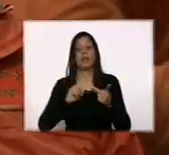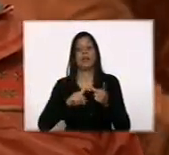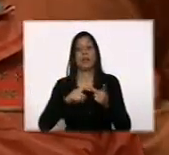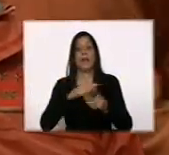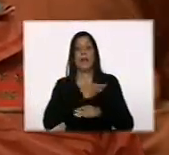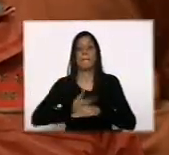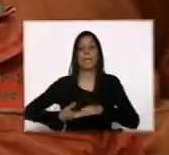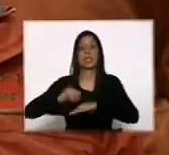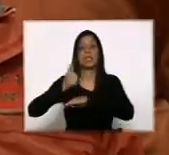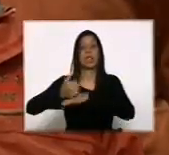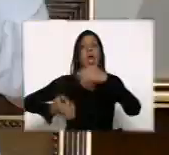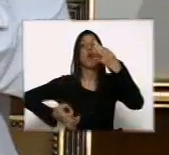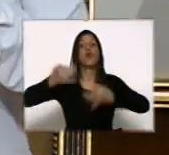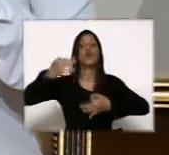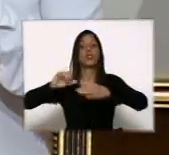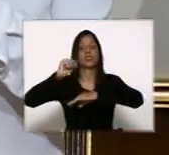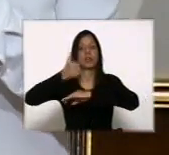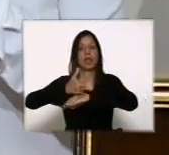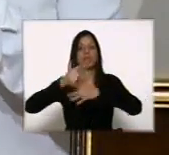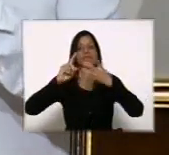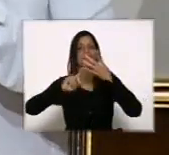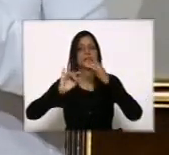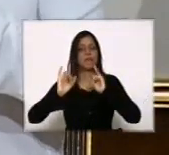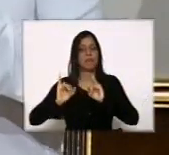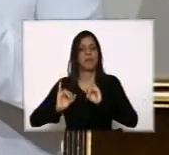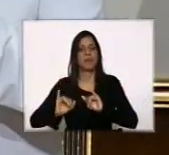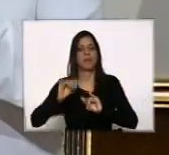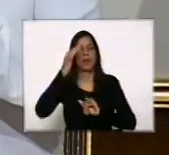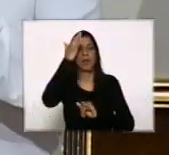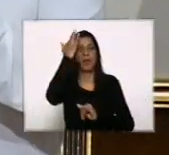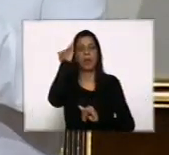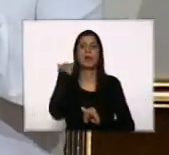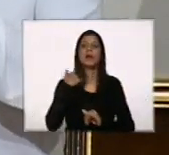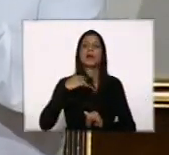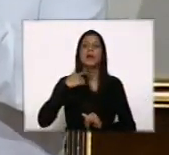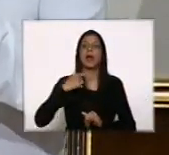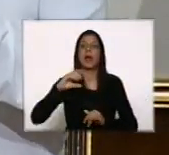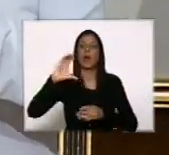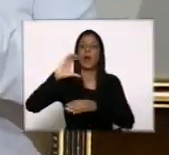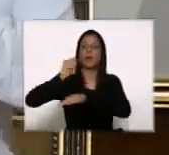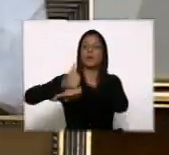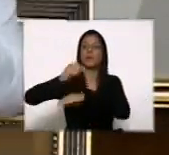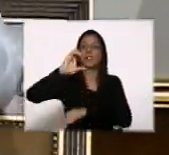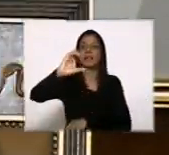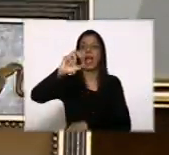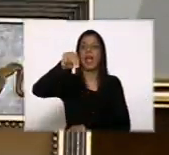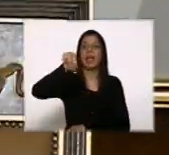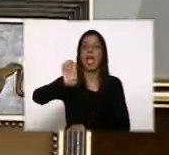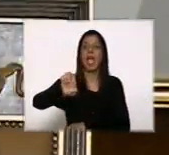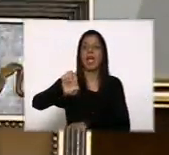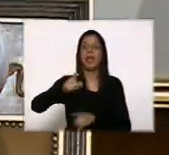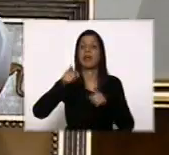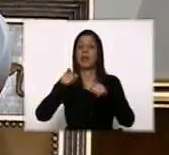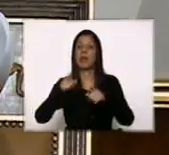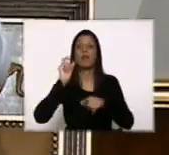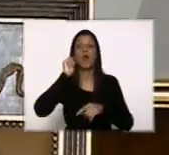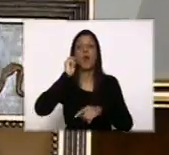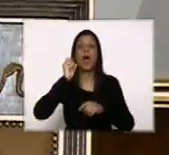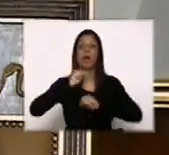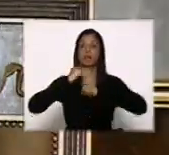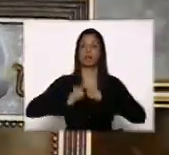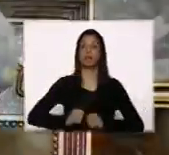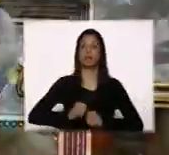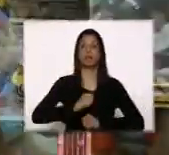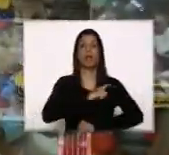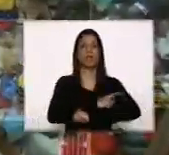Tribunal Supremo de Justicia, al igual que la presidenta del Poder Electoral, Tibisay Lucena, mujer